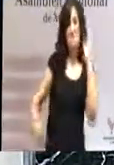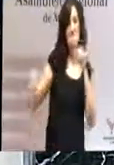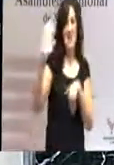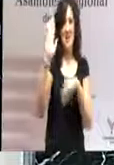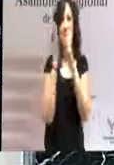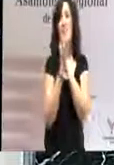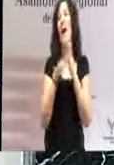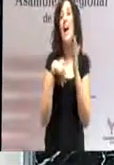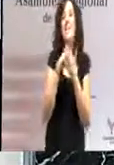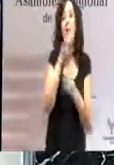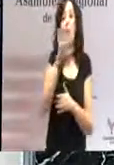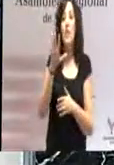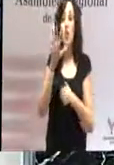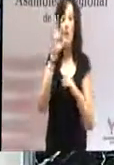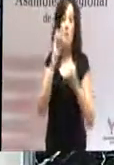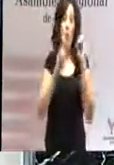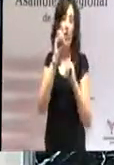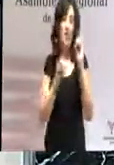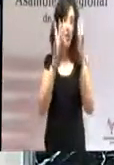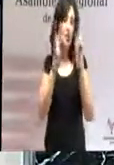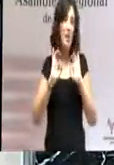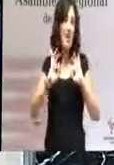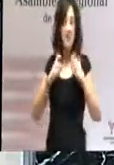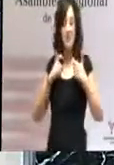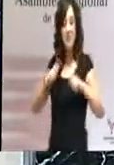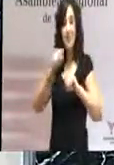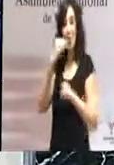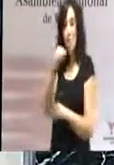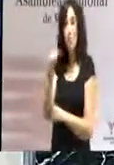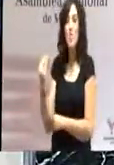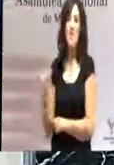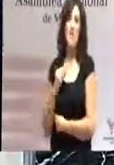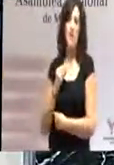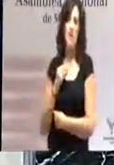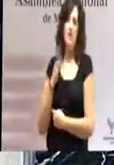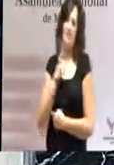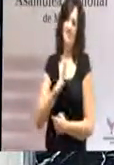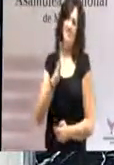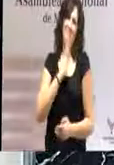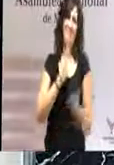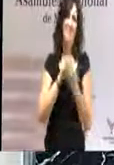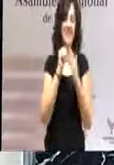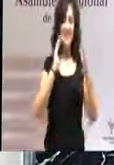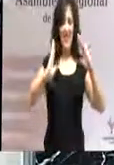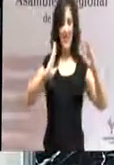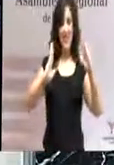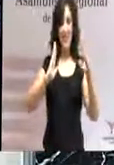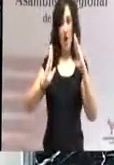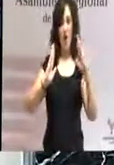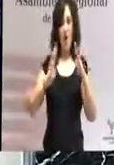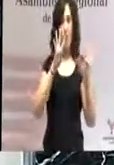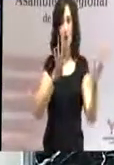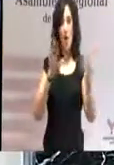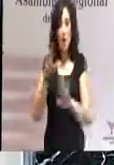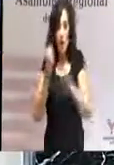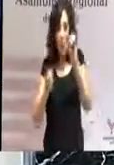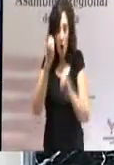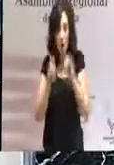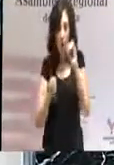al 45% en el caso del paro juvenil, con tasas de temporalidad que rozan el